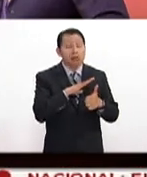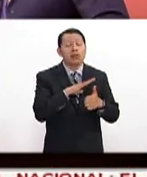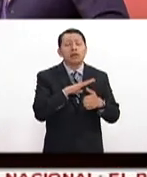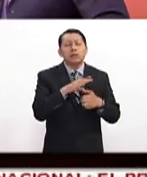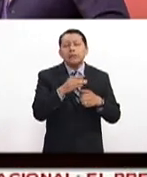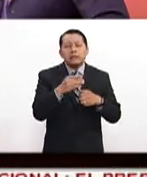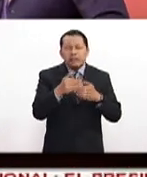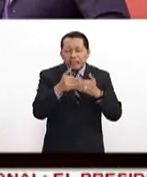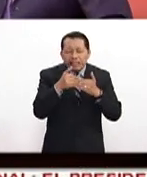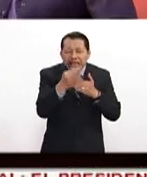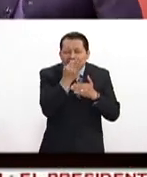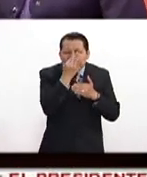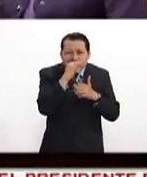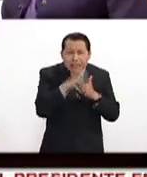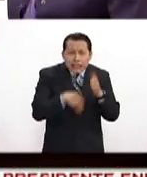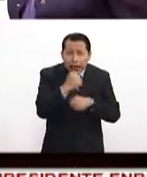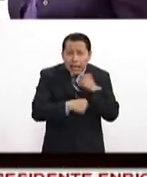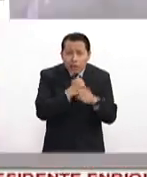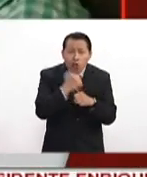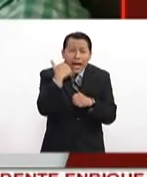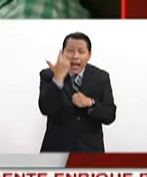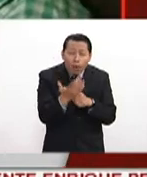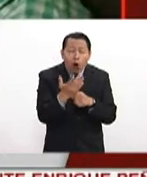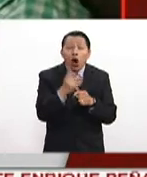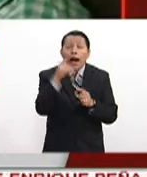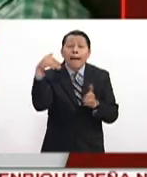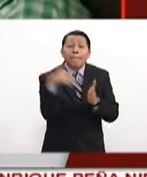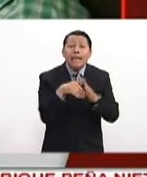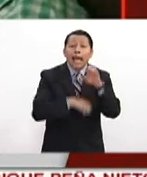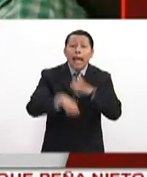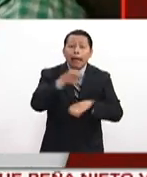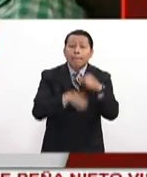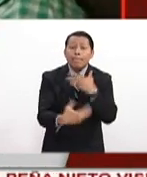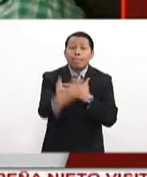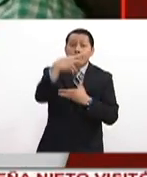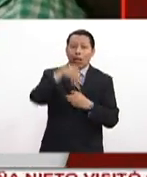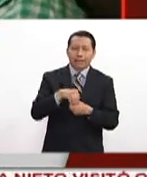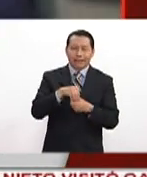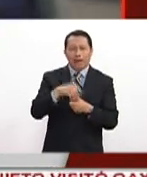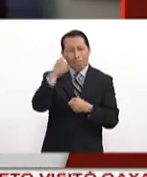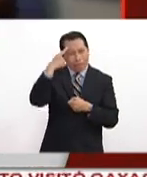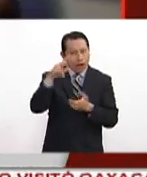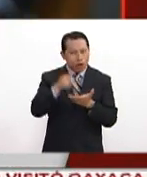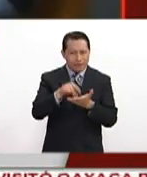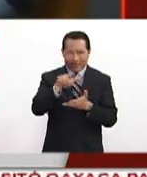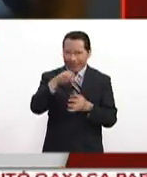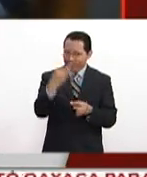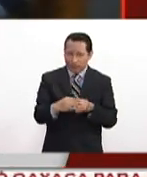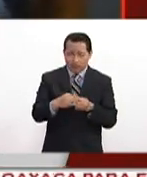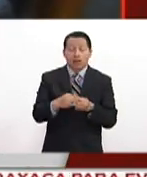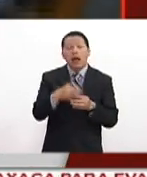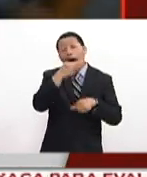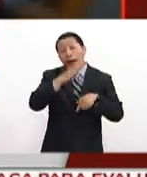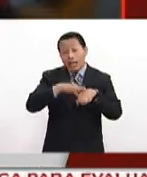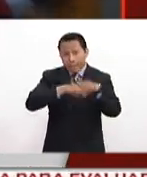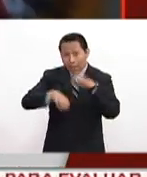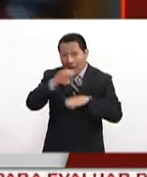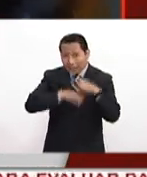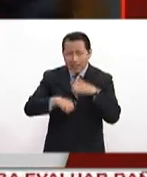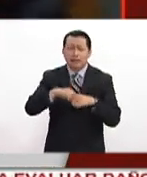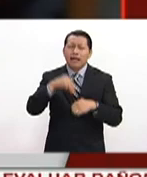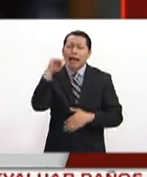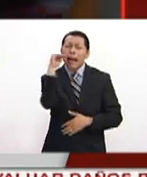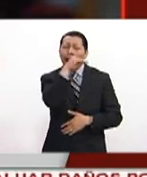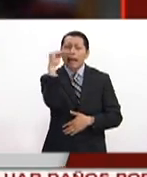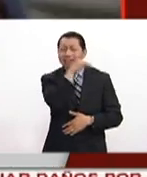queremos llegar a 1000 empresas para cerrar el 2017. Entonces, pues todas las empresas que nos están escuchando no tienen ningún costo, solamente se